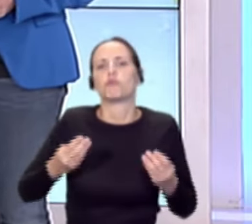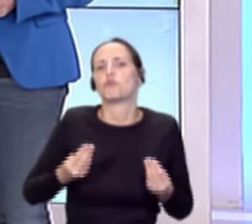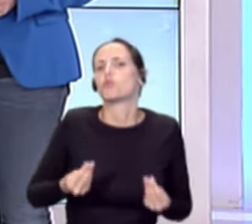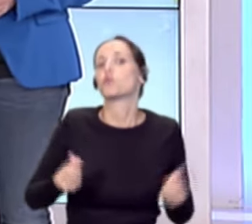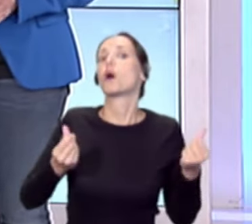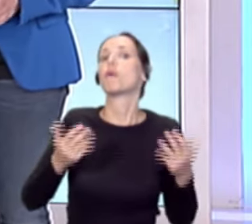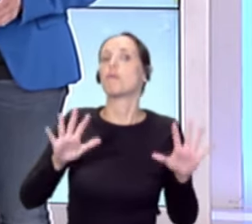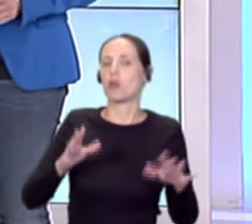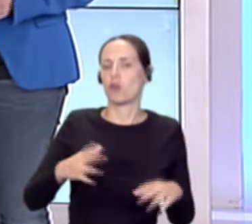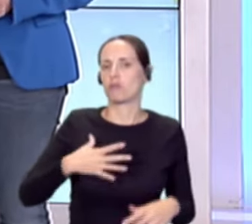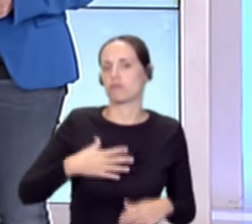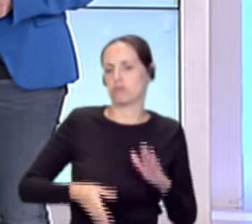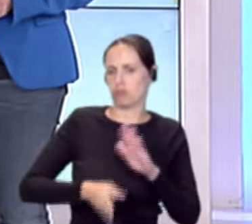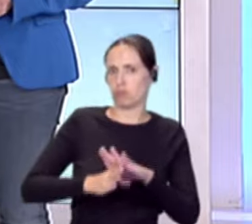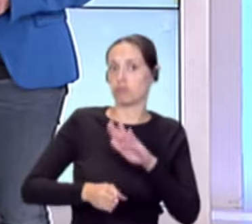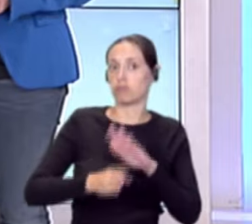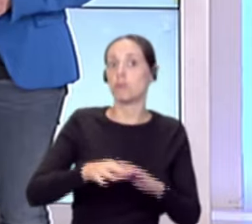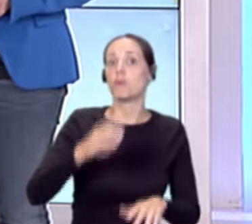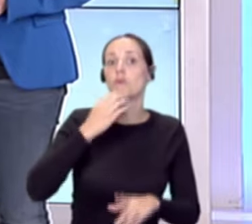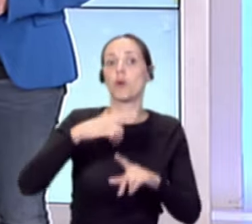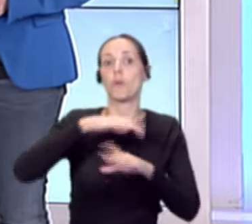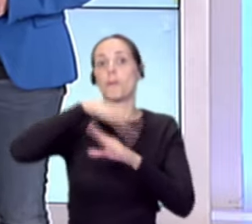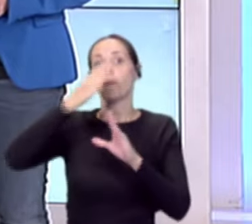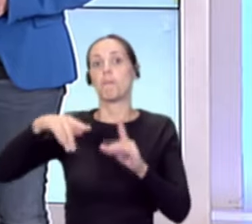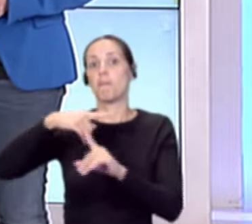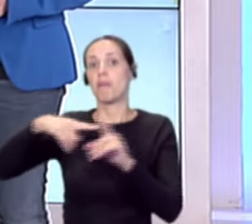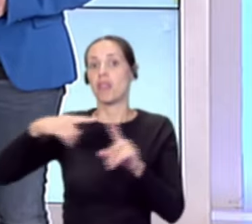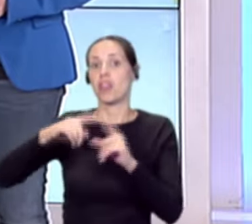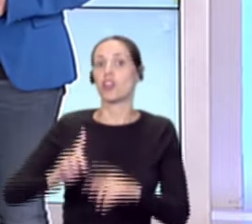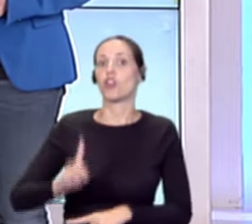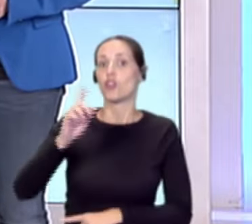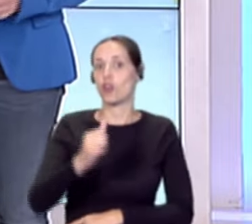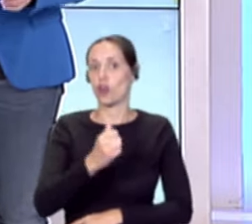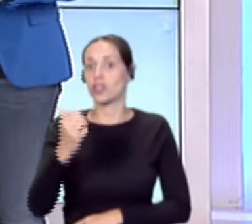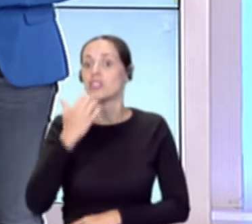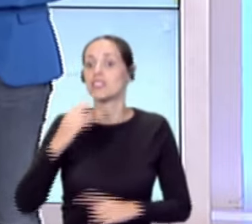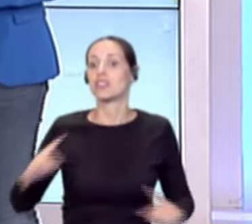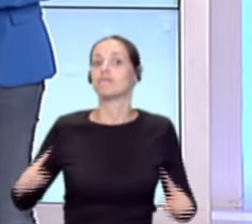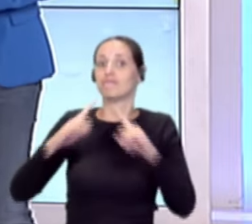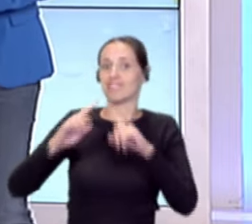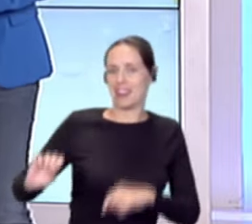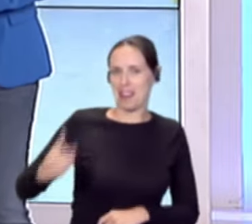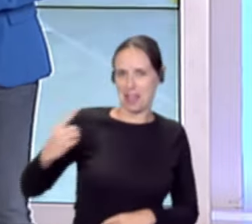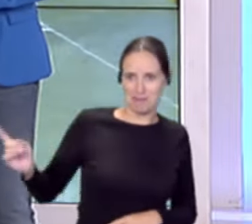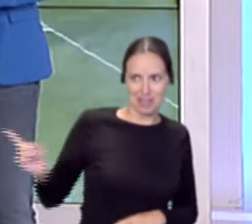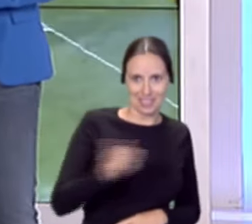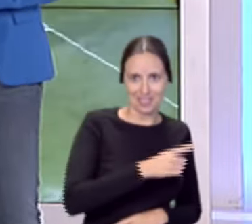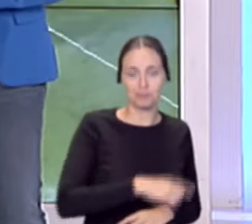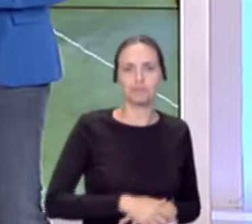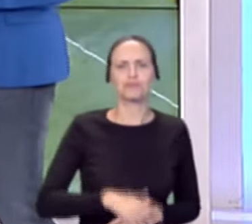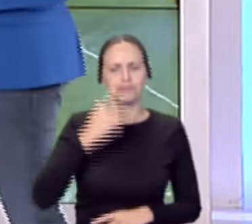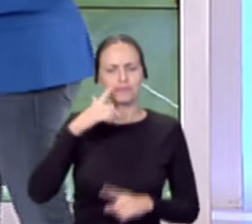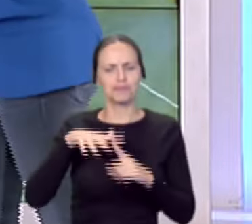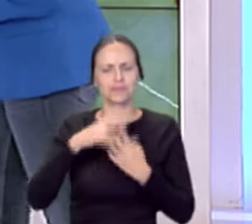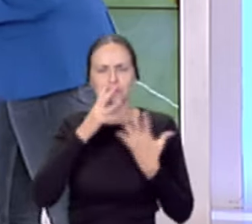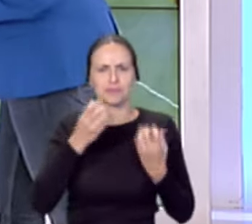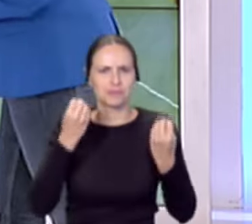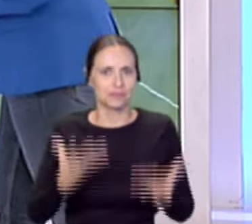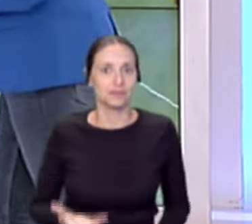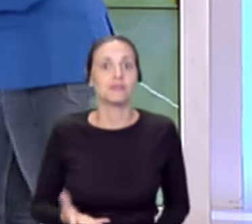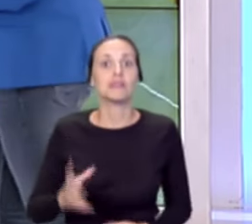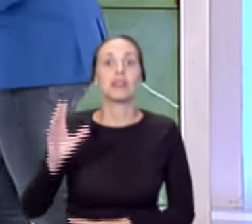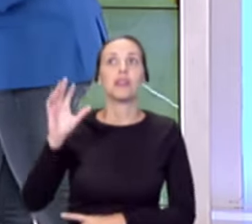ser persistentes en medianías del nordeste en las islas de mayor relieve. Vemos la situación a esta hora, el cielo luce